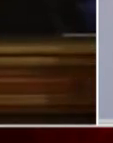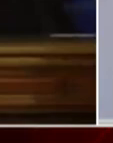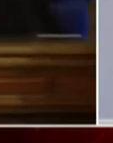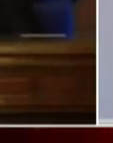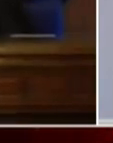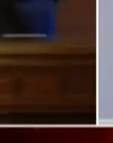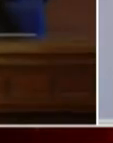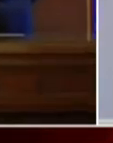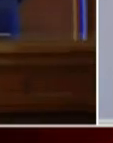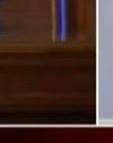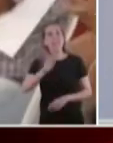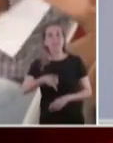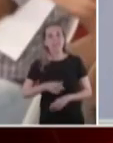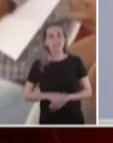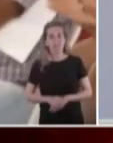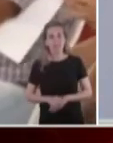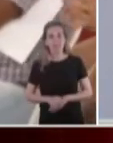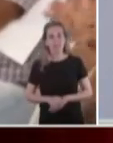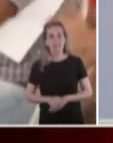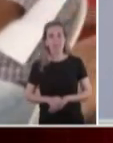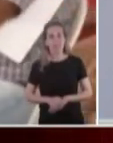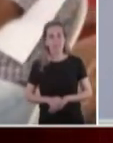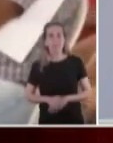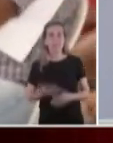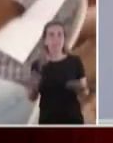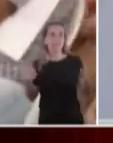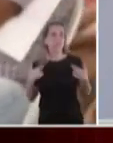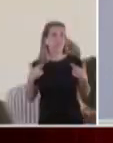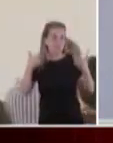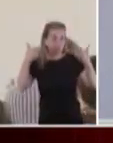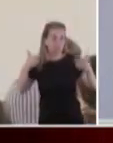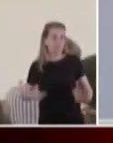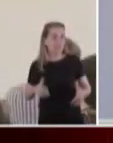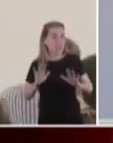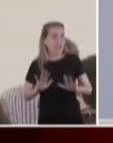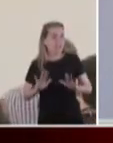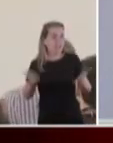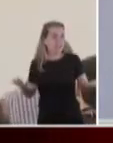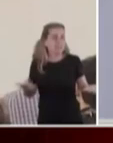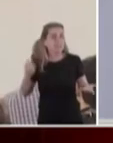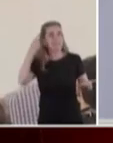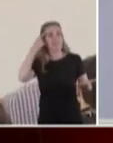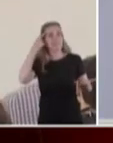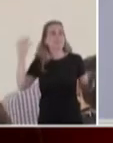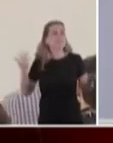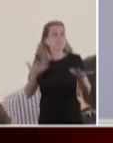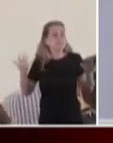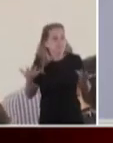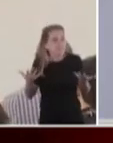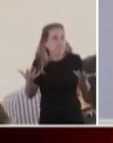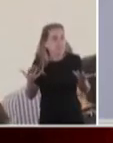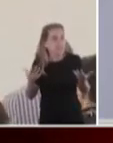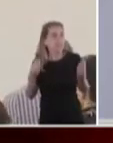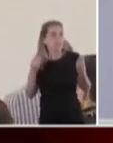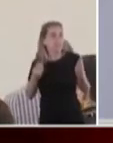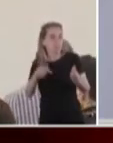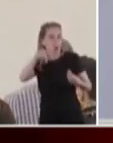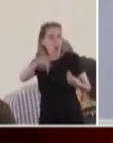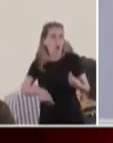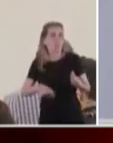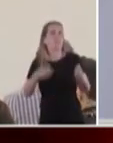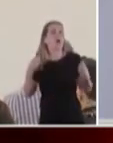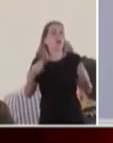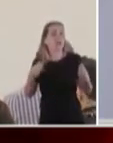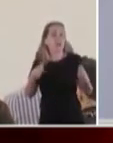es si se transfieren en gastos de responsabilidades por ejemplo la seguridad a la ciudad de Buenos Aires hay que proveerla hay que